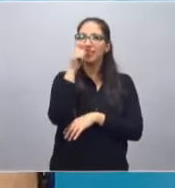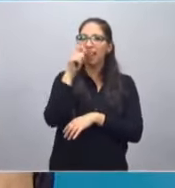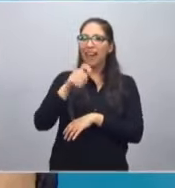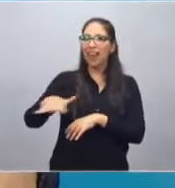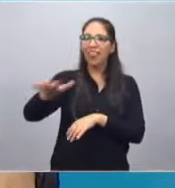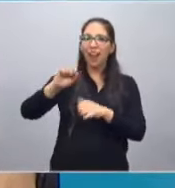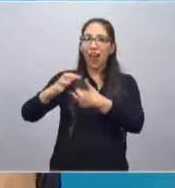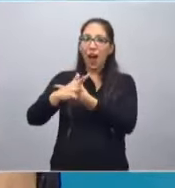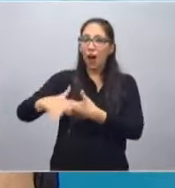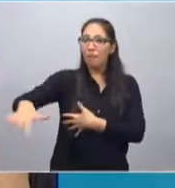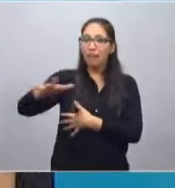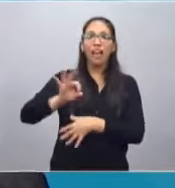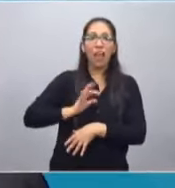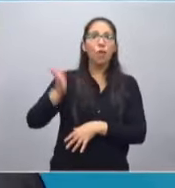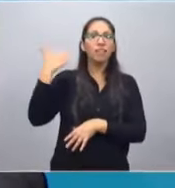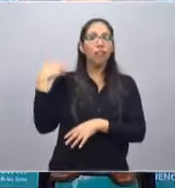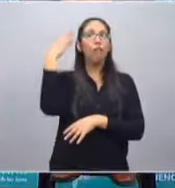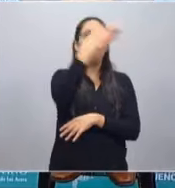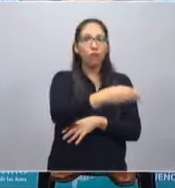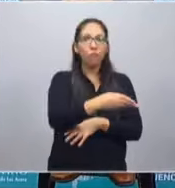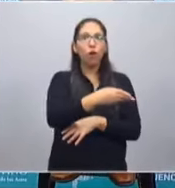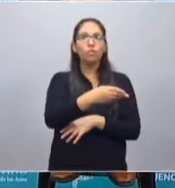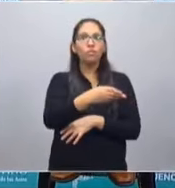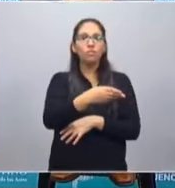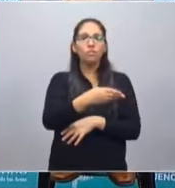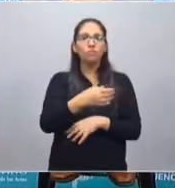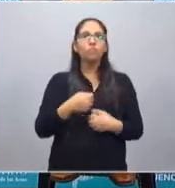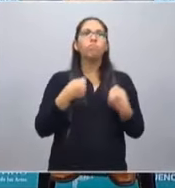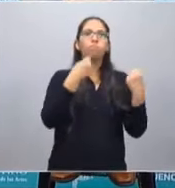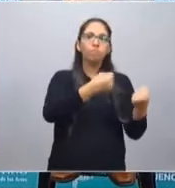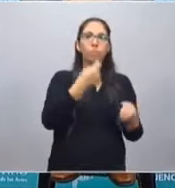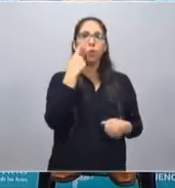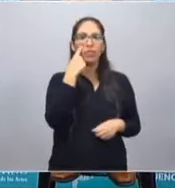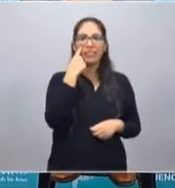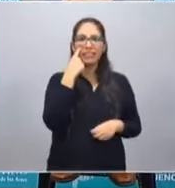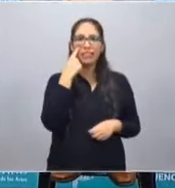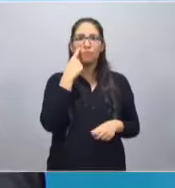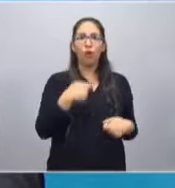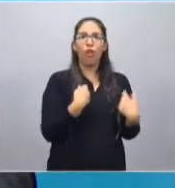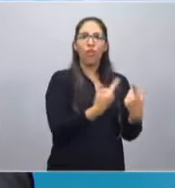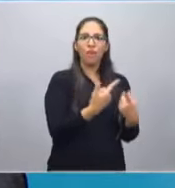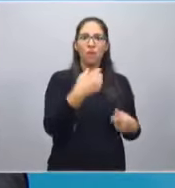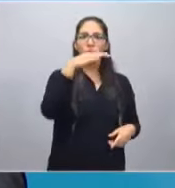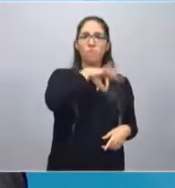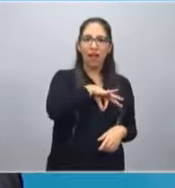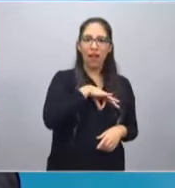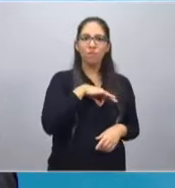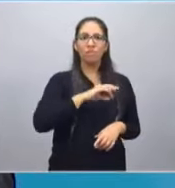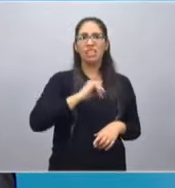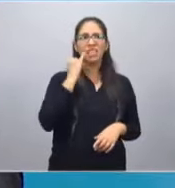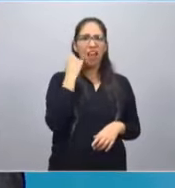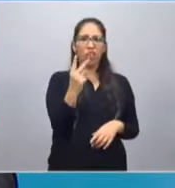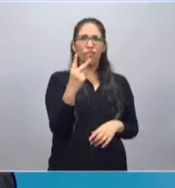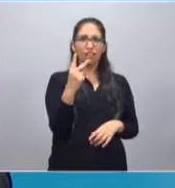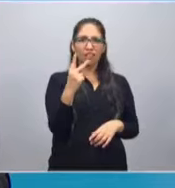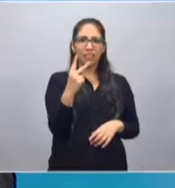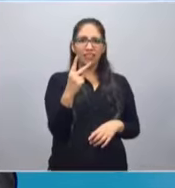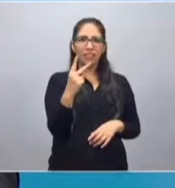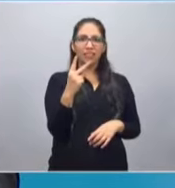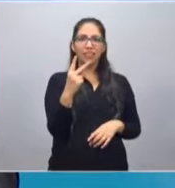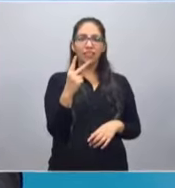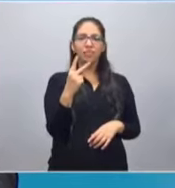Zamora que estuvimos el año pasado que también entregamos pero allá en el municipio es la segunda vez consecutiva por lo menos